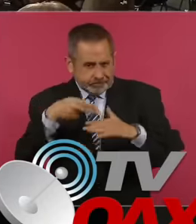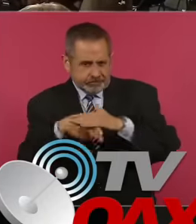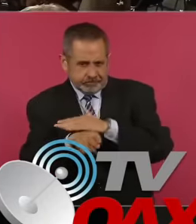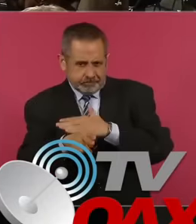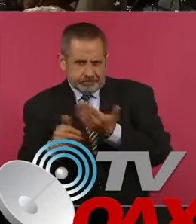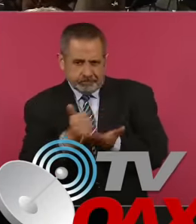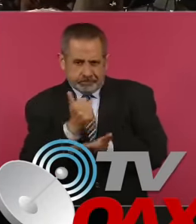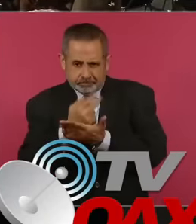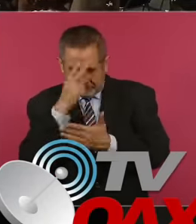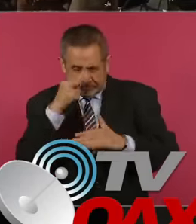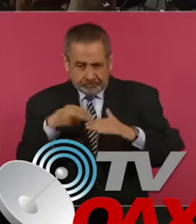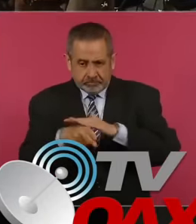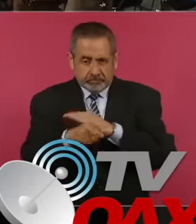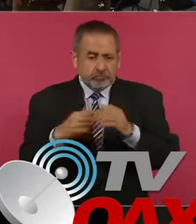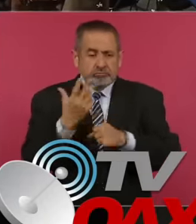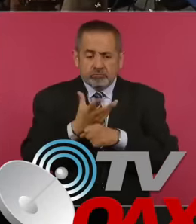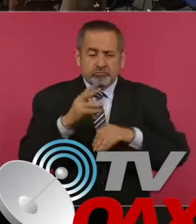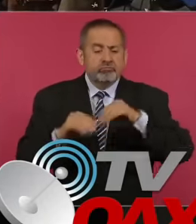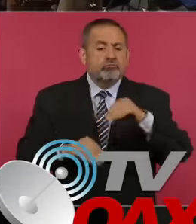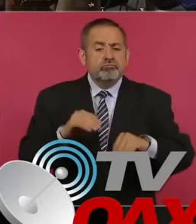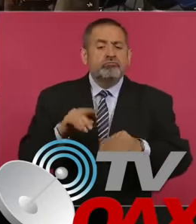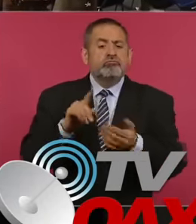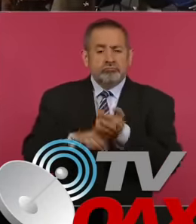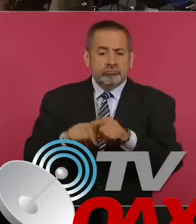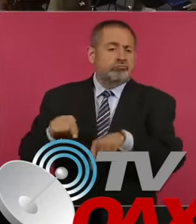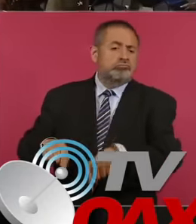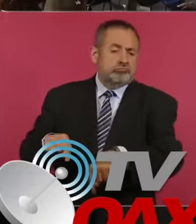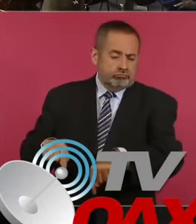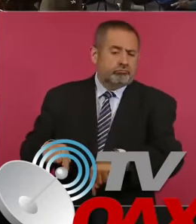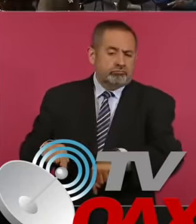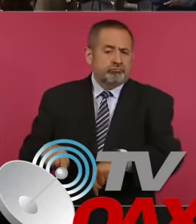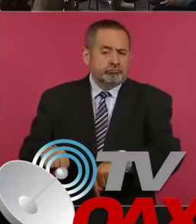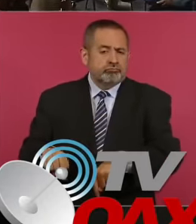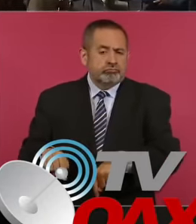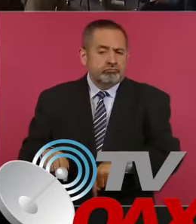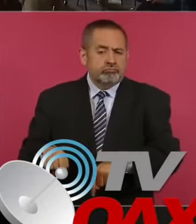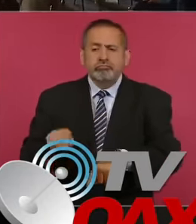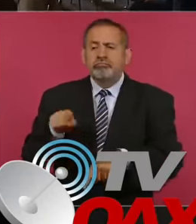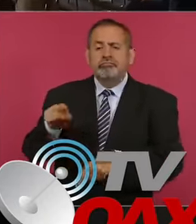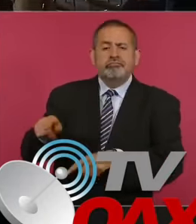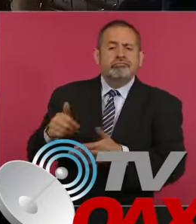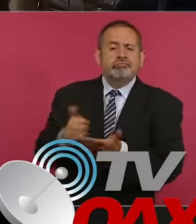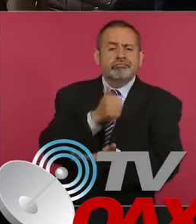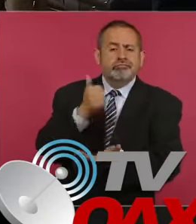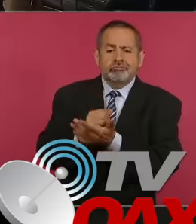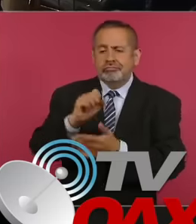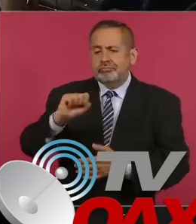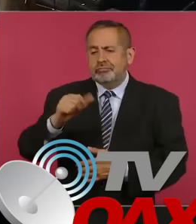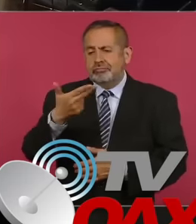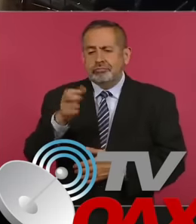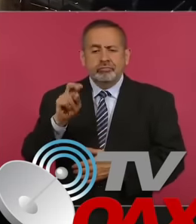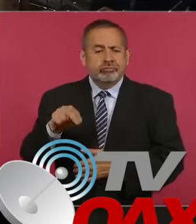se pueden construir en Ciudad Sahagún. Cuando